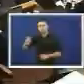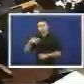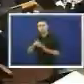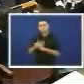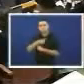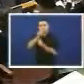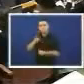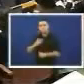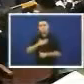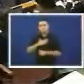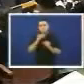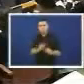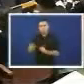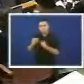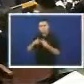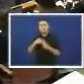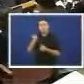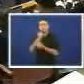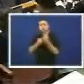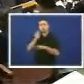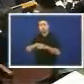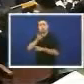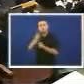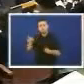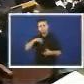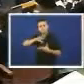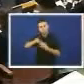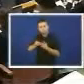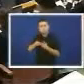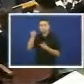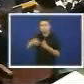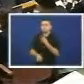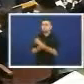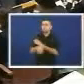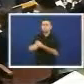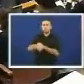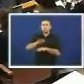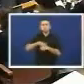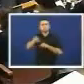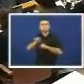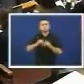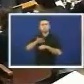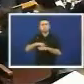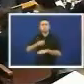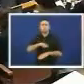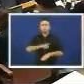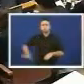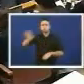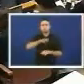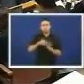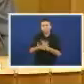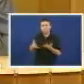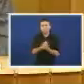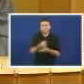terra o da economía para a xente o da creación de espazos de decisión nacional controlados pola decisión democrática